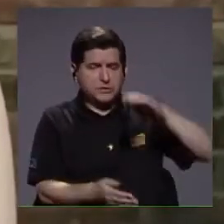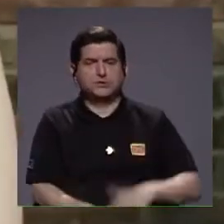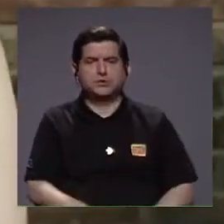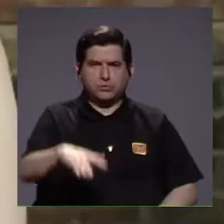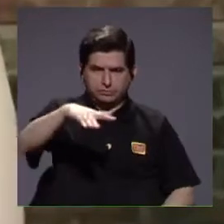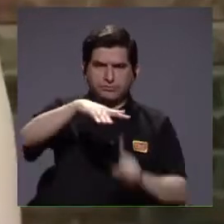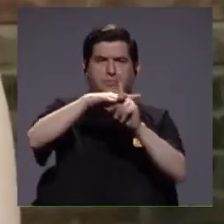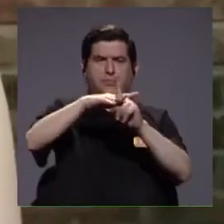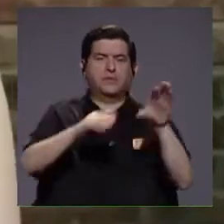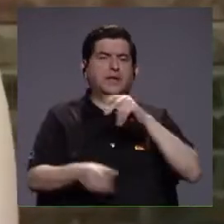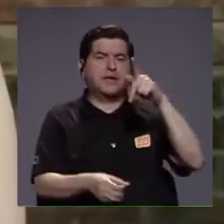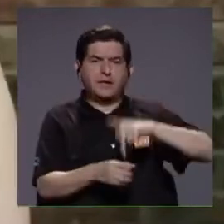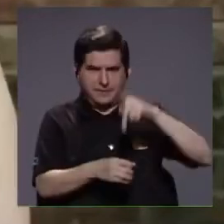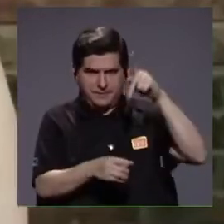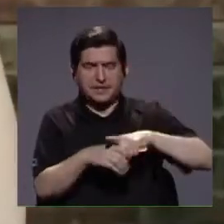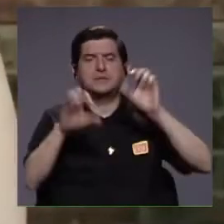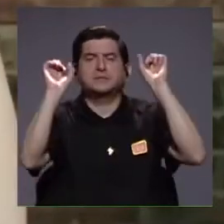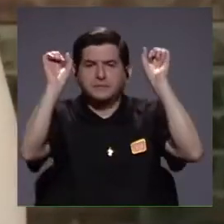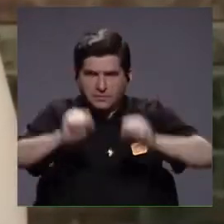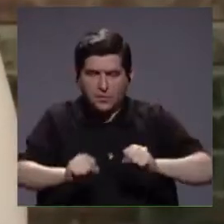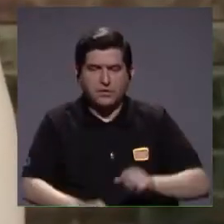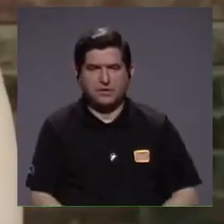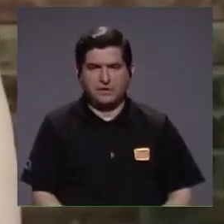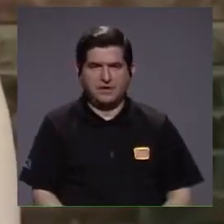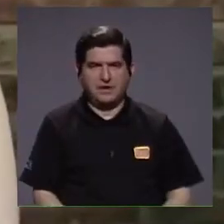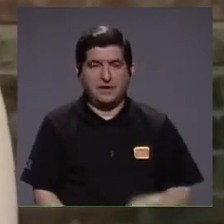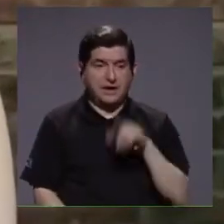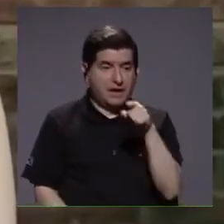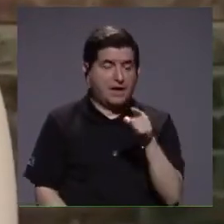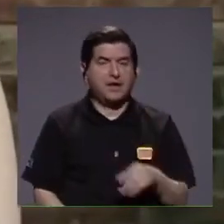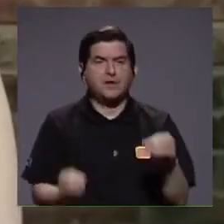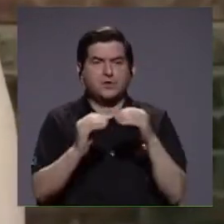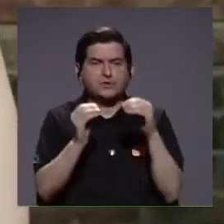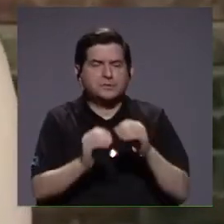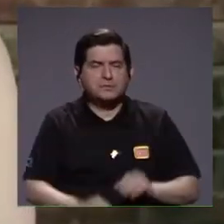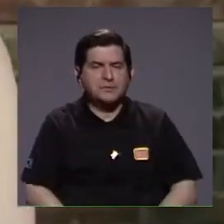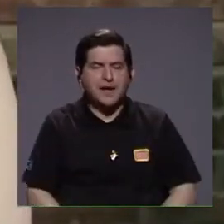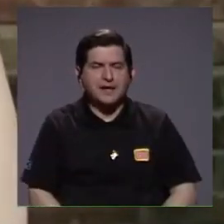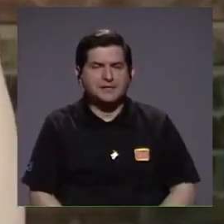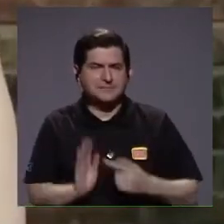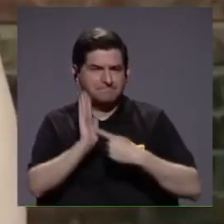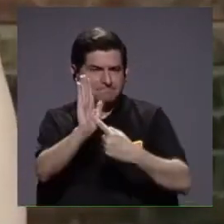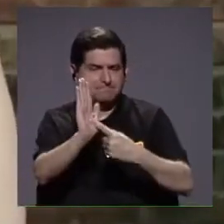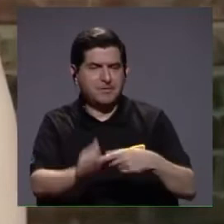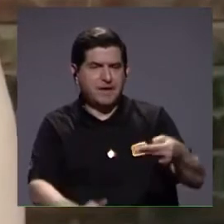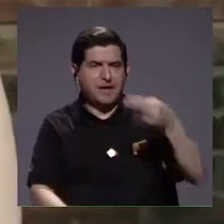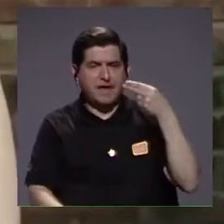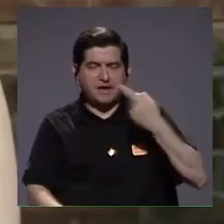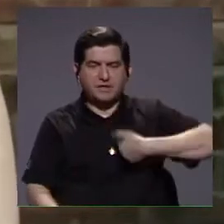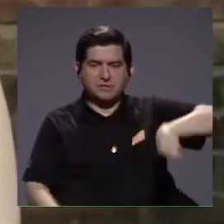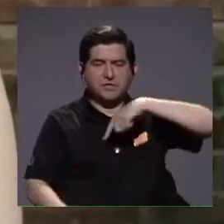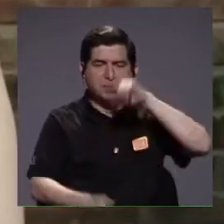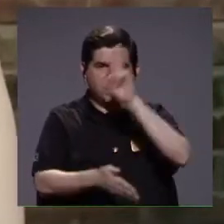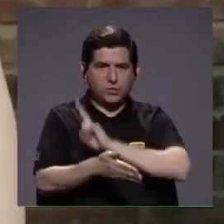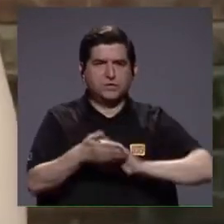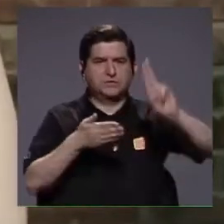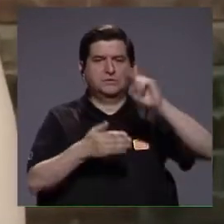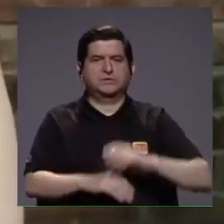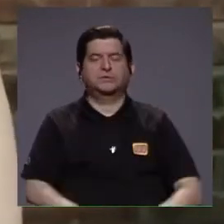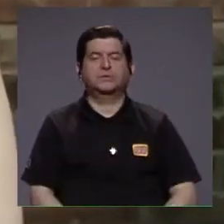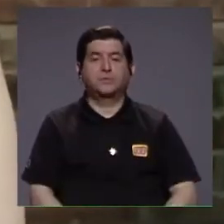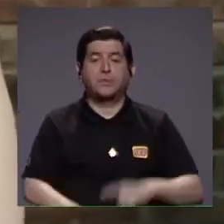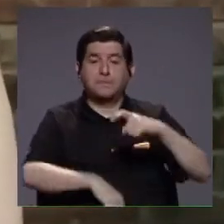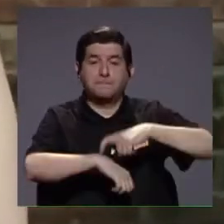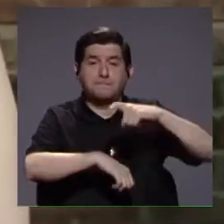protagonismo, visualización y participación, de tal forma que quede aún más enmarcada en la historia de nuestra